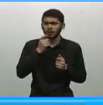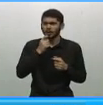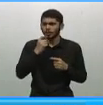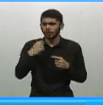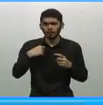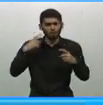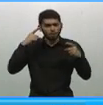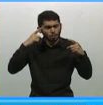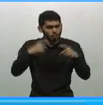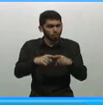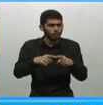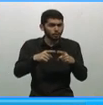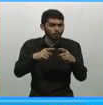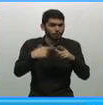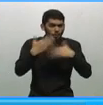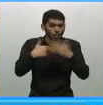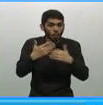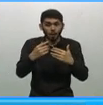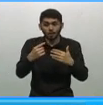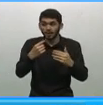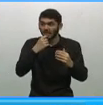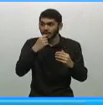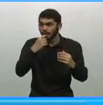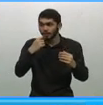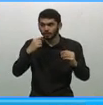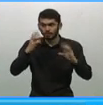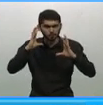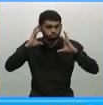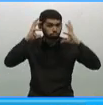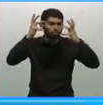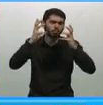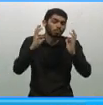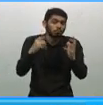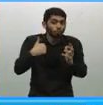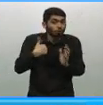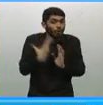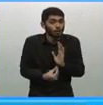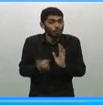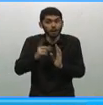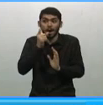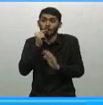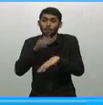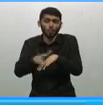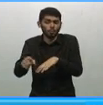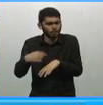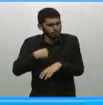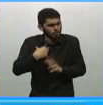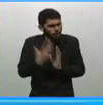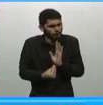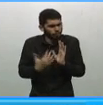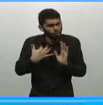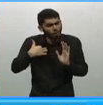mío de de jugar al fútbol es un error mío pero pero Generalmente no lo no lo hago y trato de